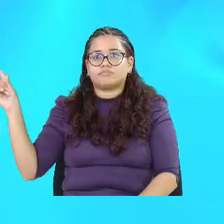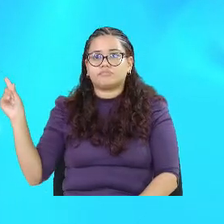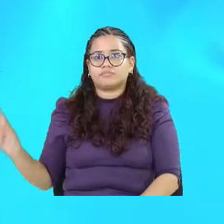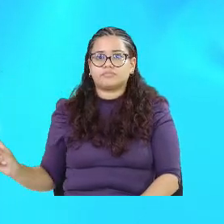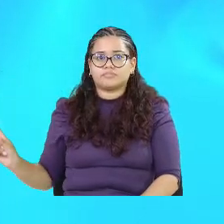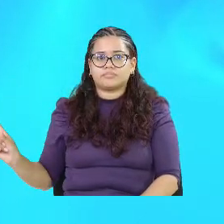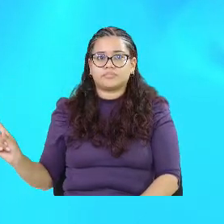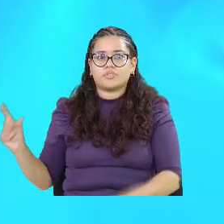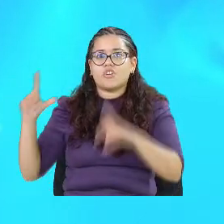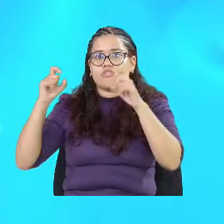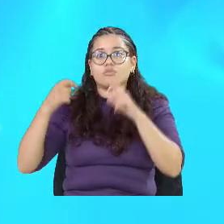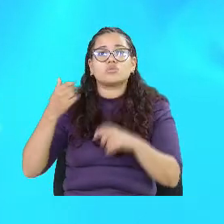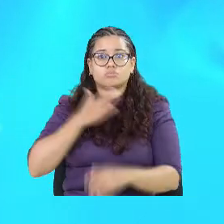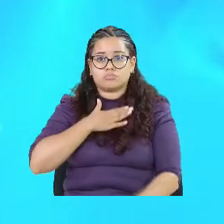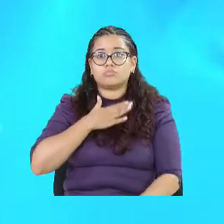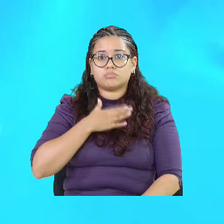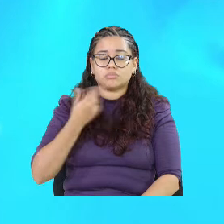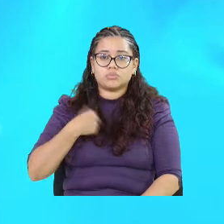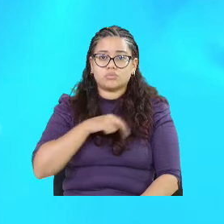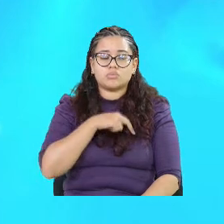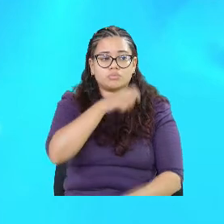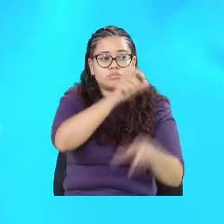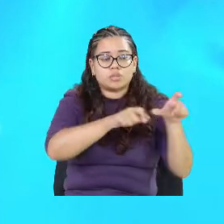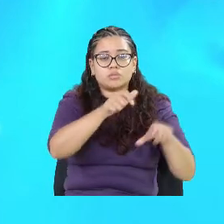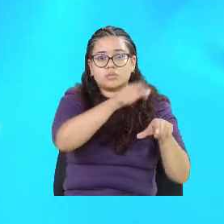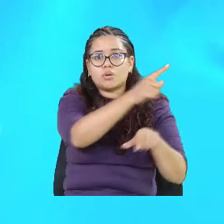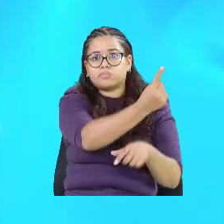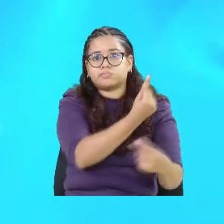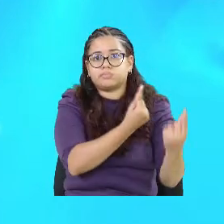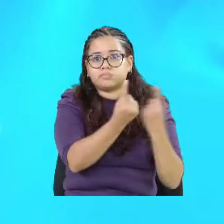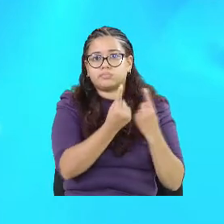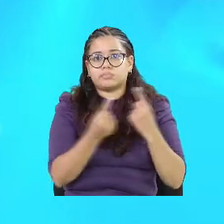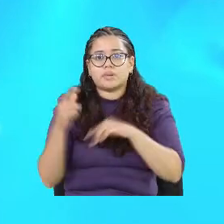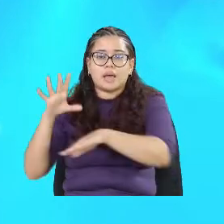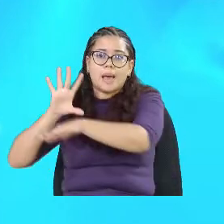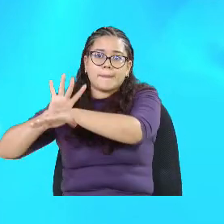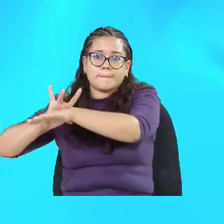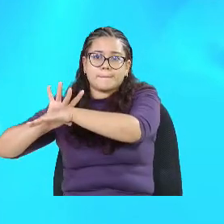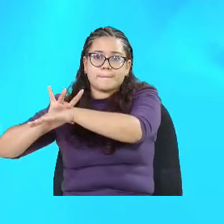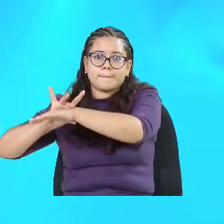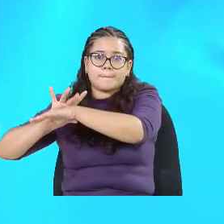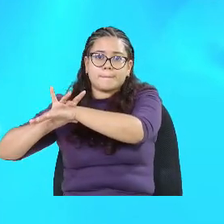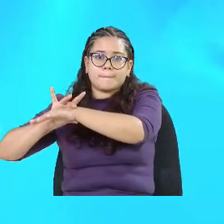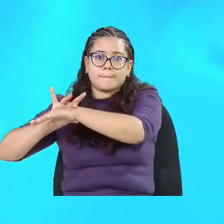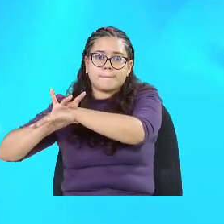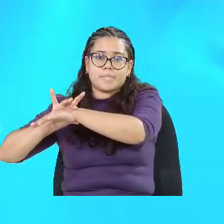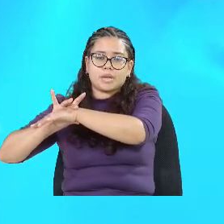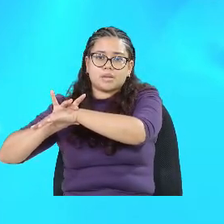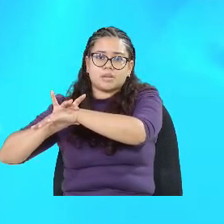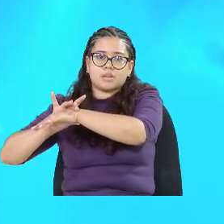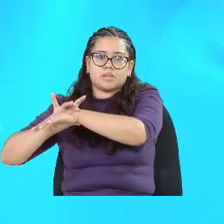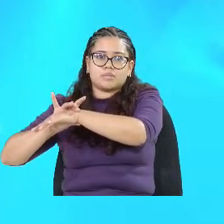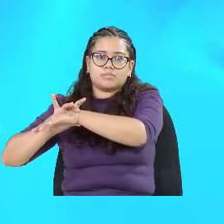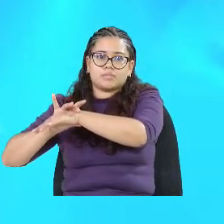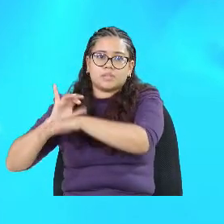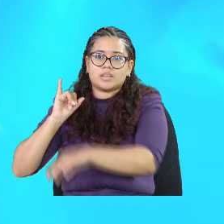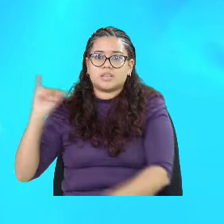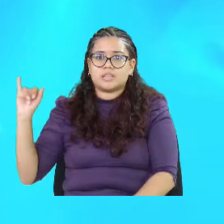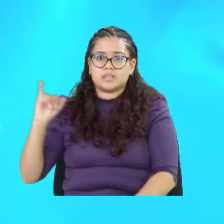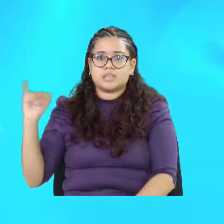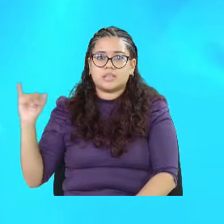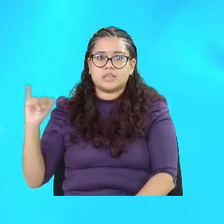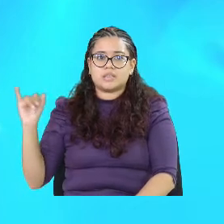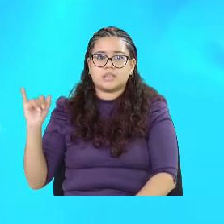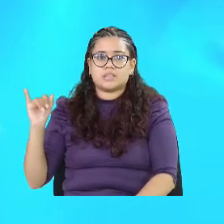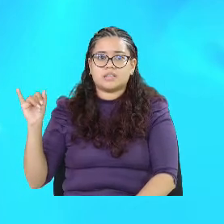de pacientes nuestros en los cuales la doctora, aquí en la foto izquierda,